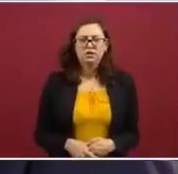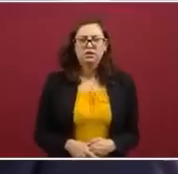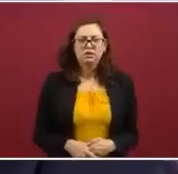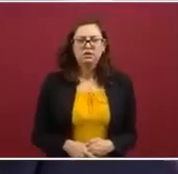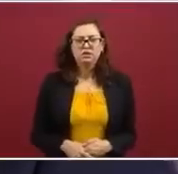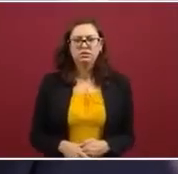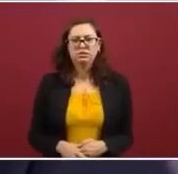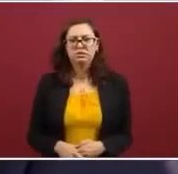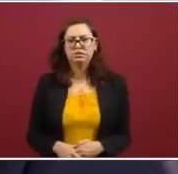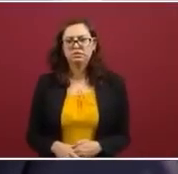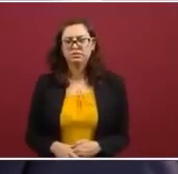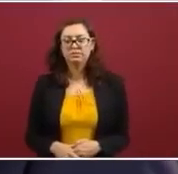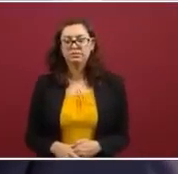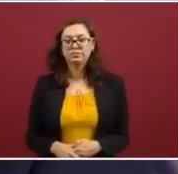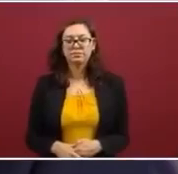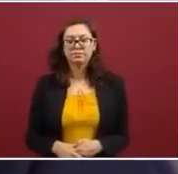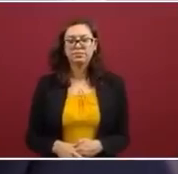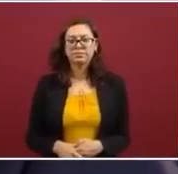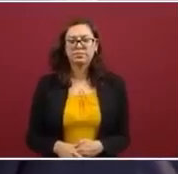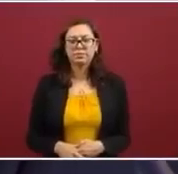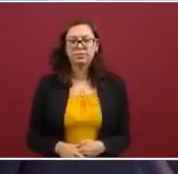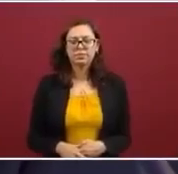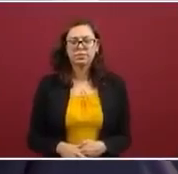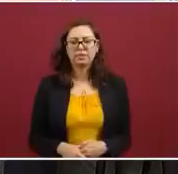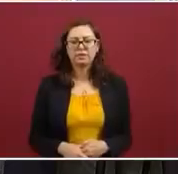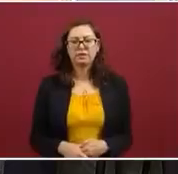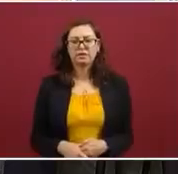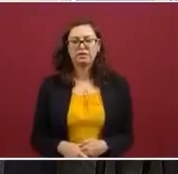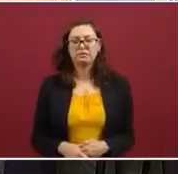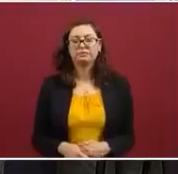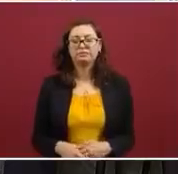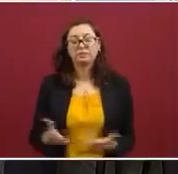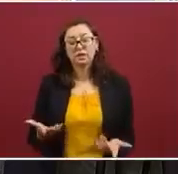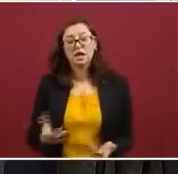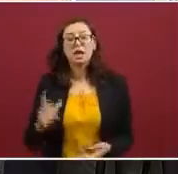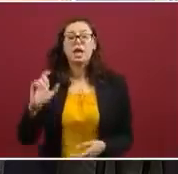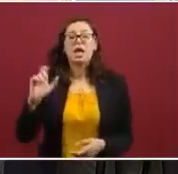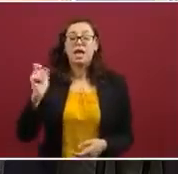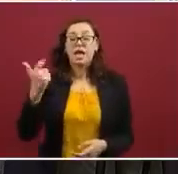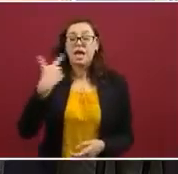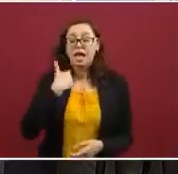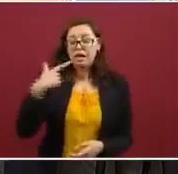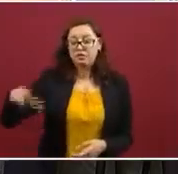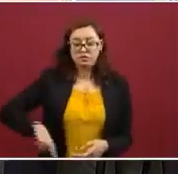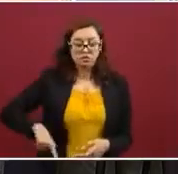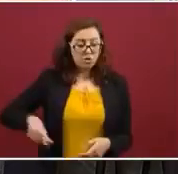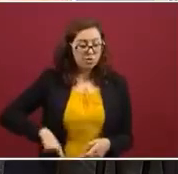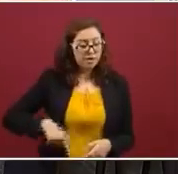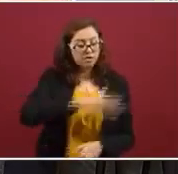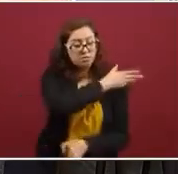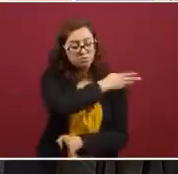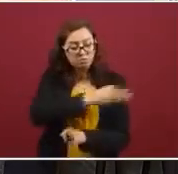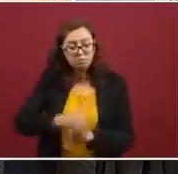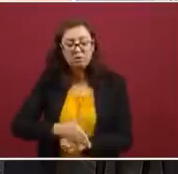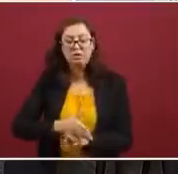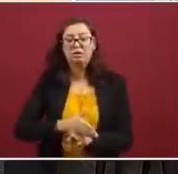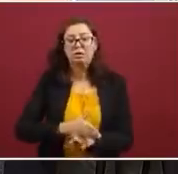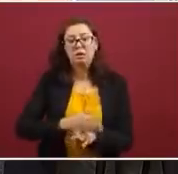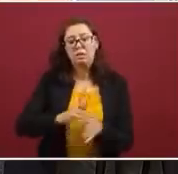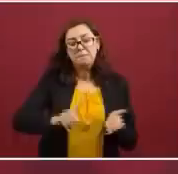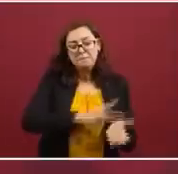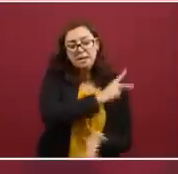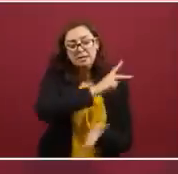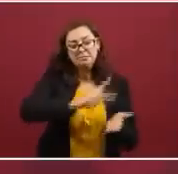constantes en la gestión de las anteriores administraciones de Petróleos Mexicanos se